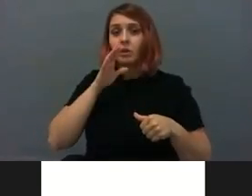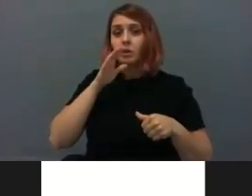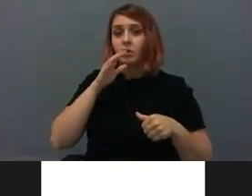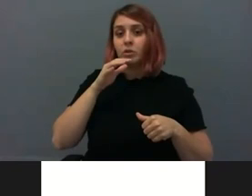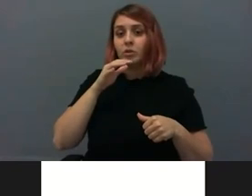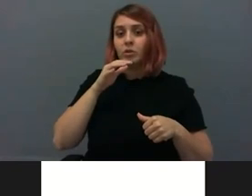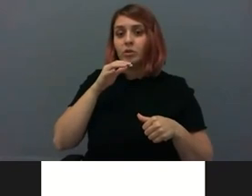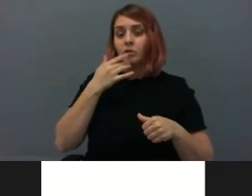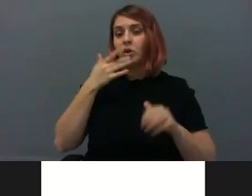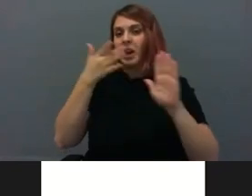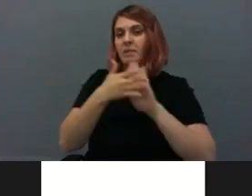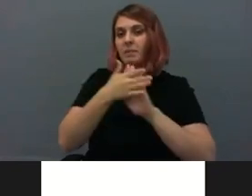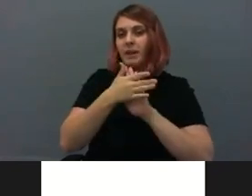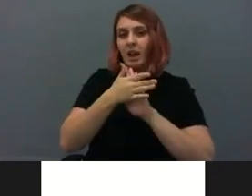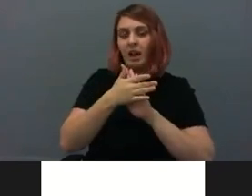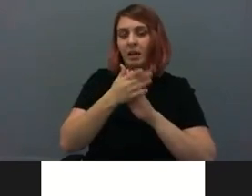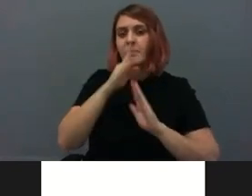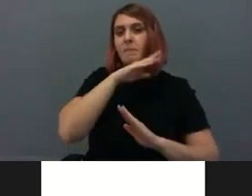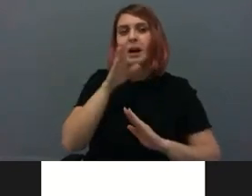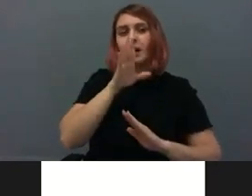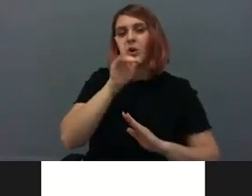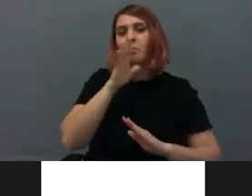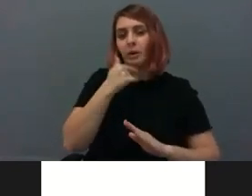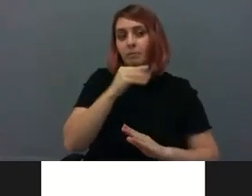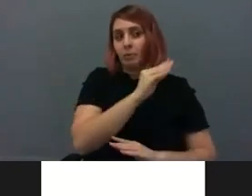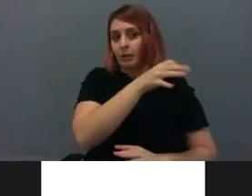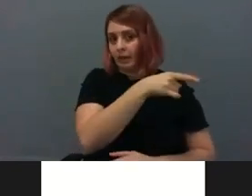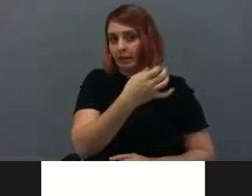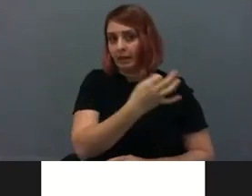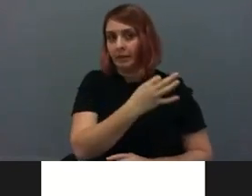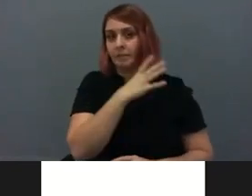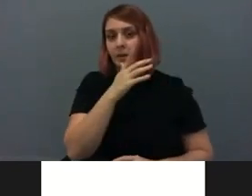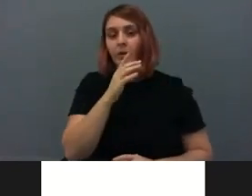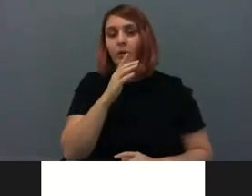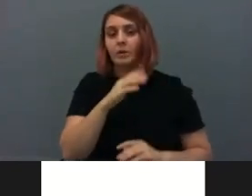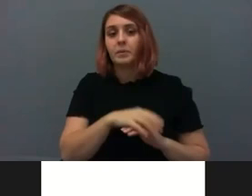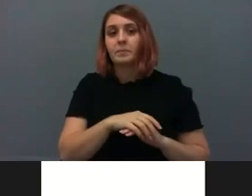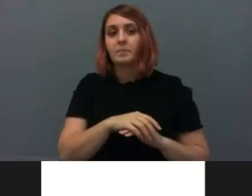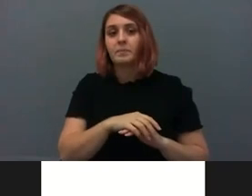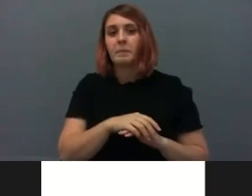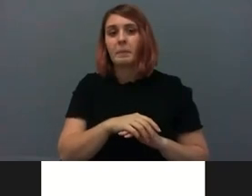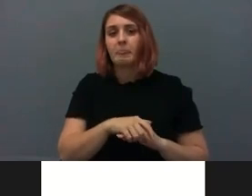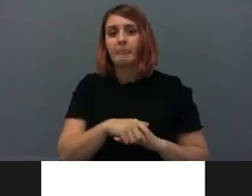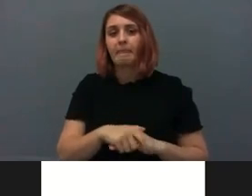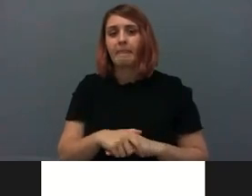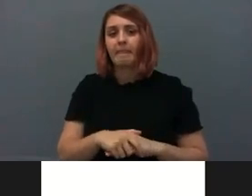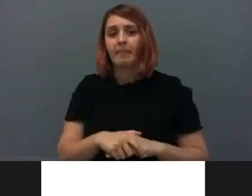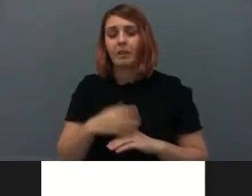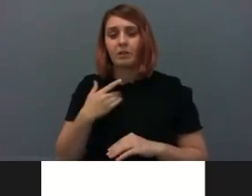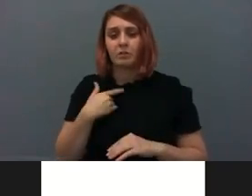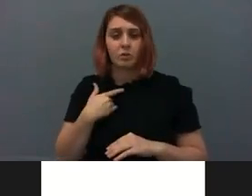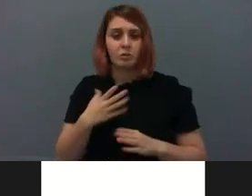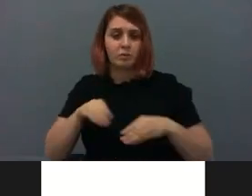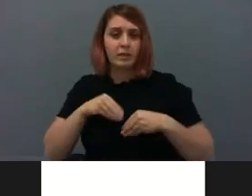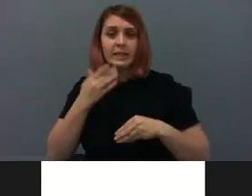decidió tener tanta implicación con la niña. Habría que preguntárselo a ella. Y si había que salir a cualquier especialista, pues yo salía. Si la niña